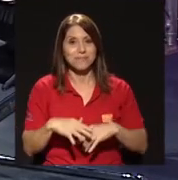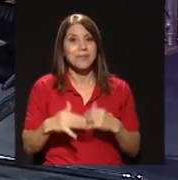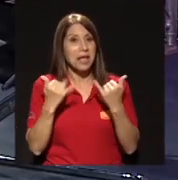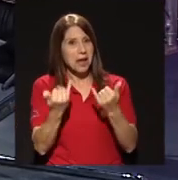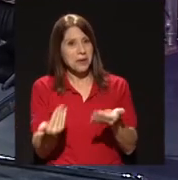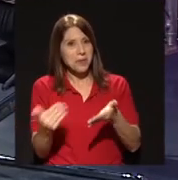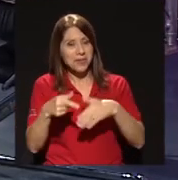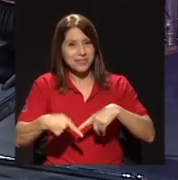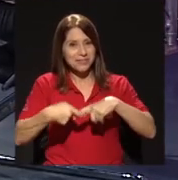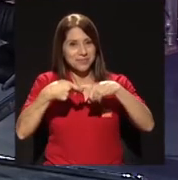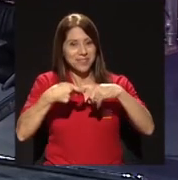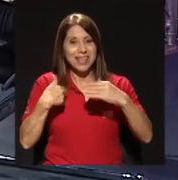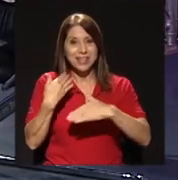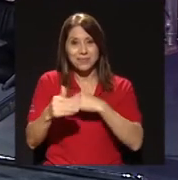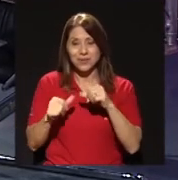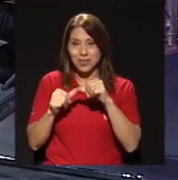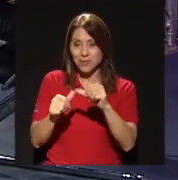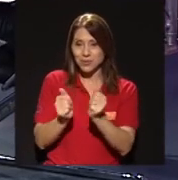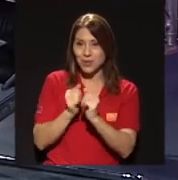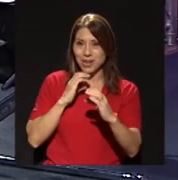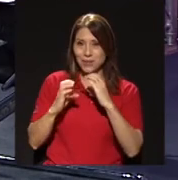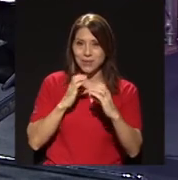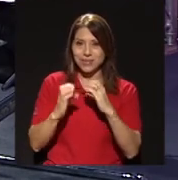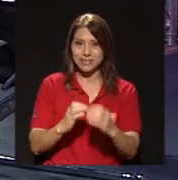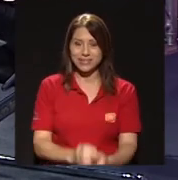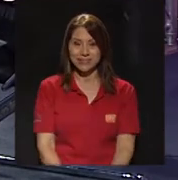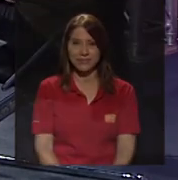pausa y continuaremos con esta conversación.